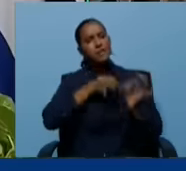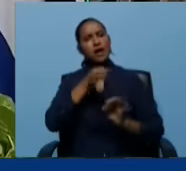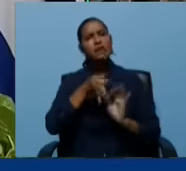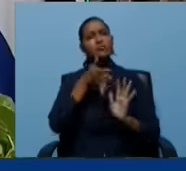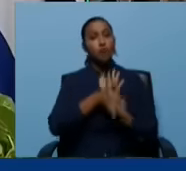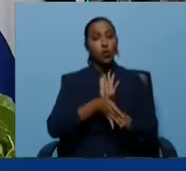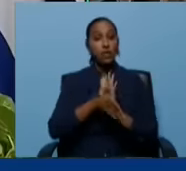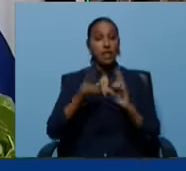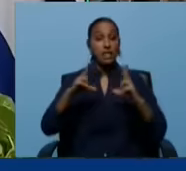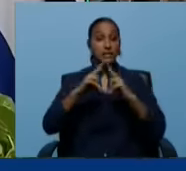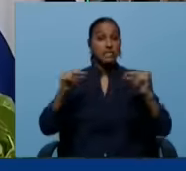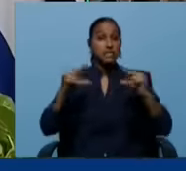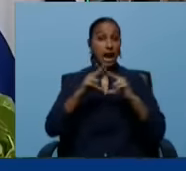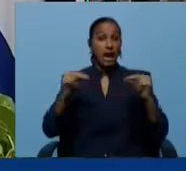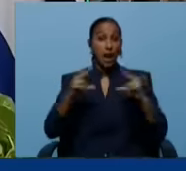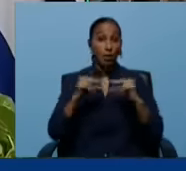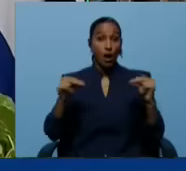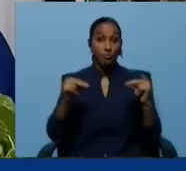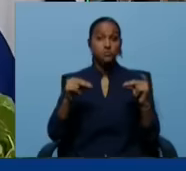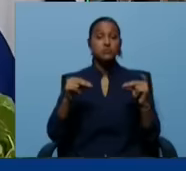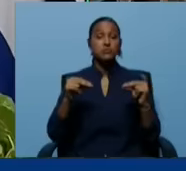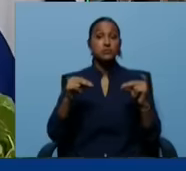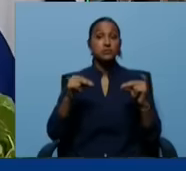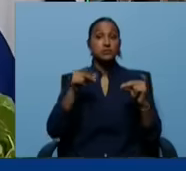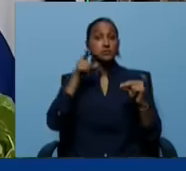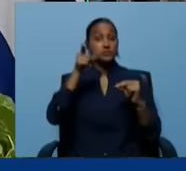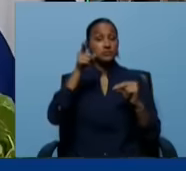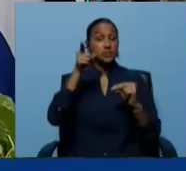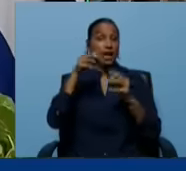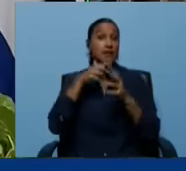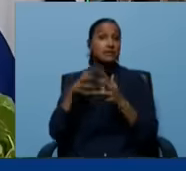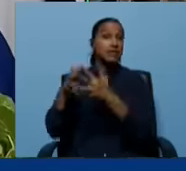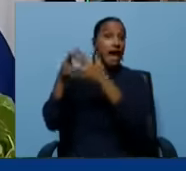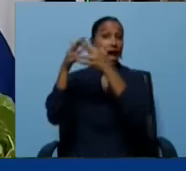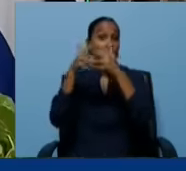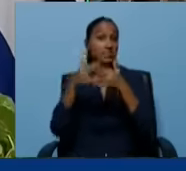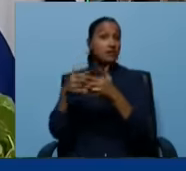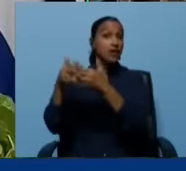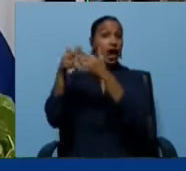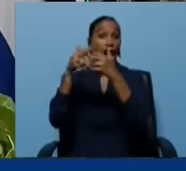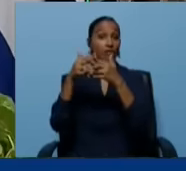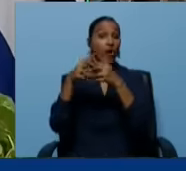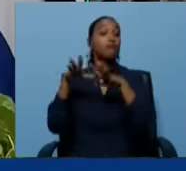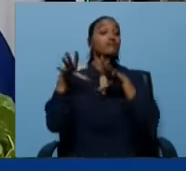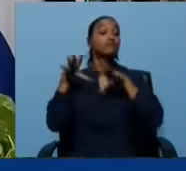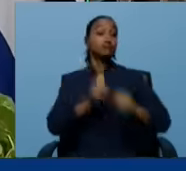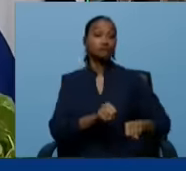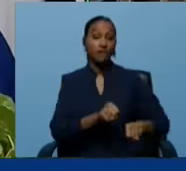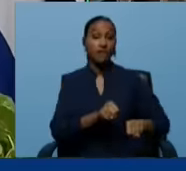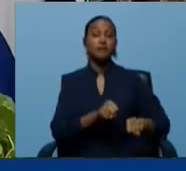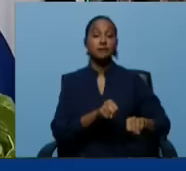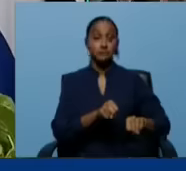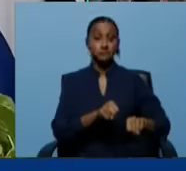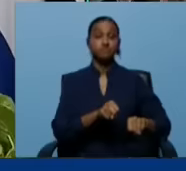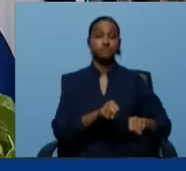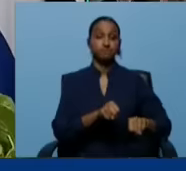Nicaragua los yanquis han invadido